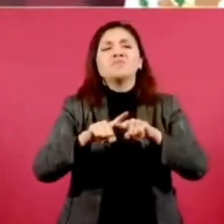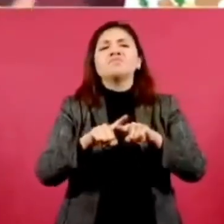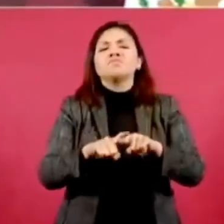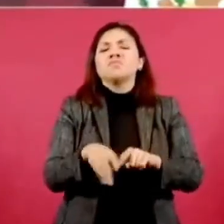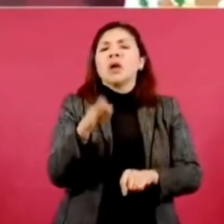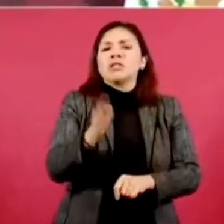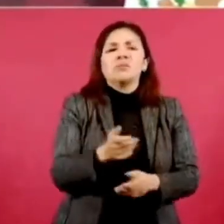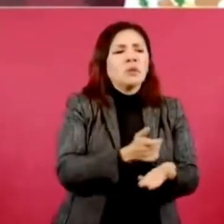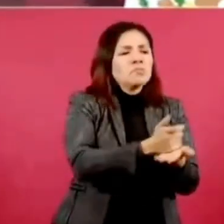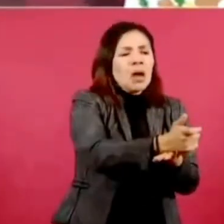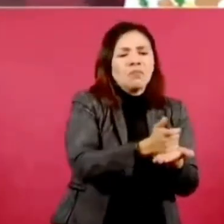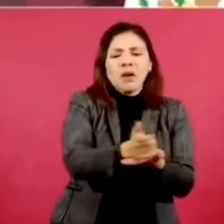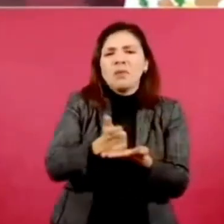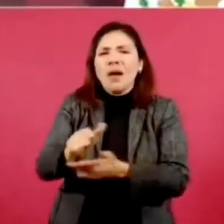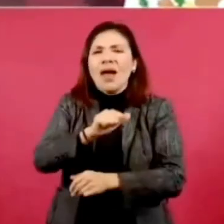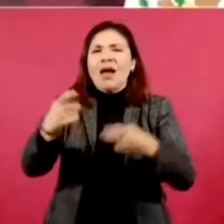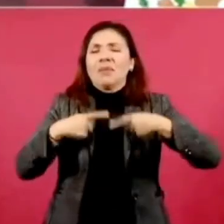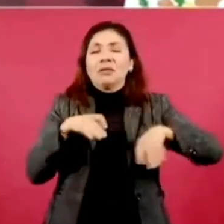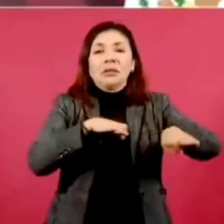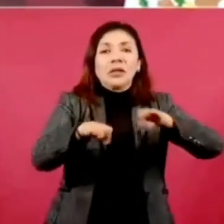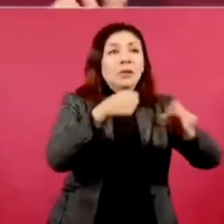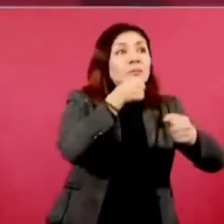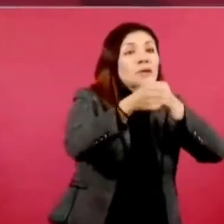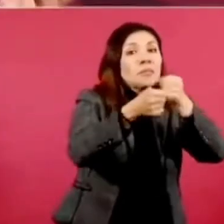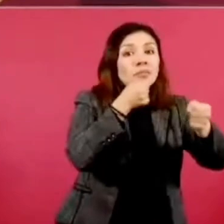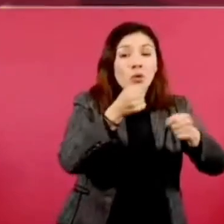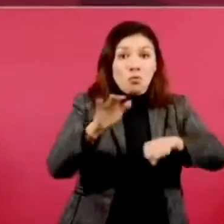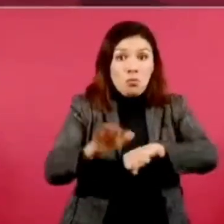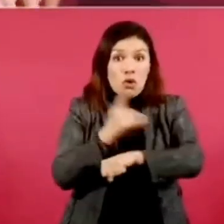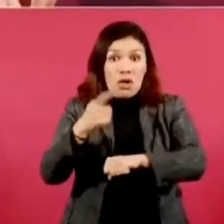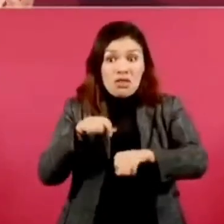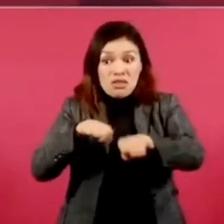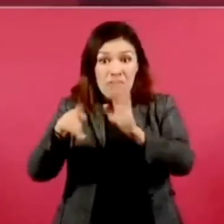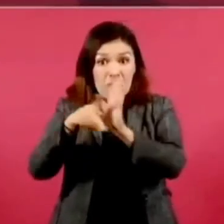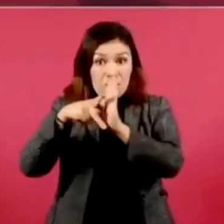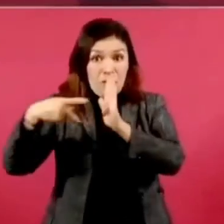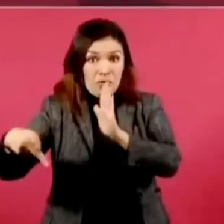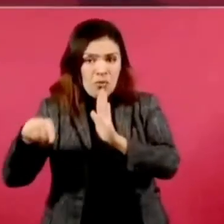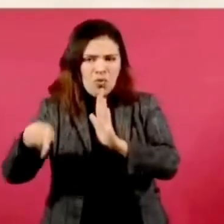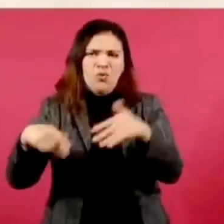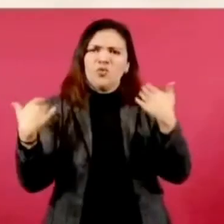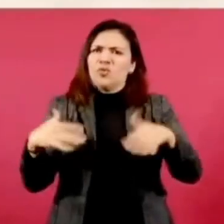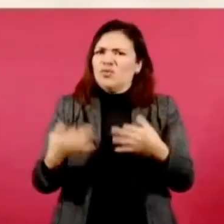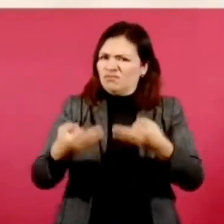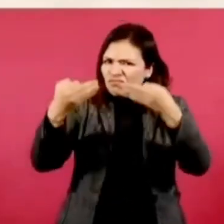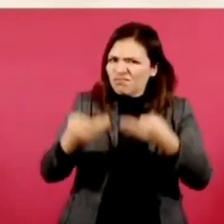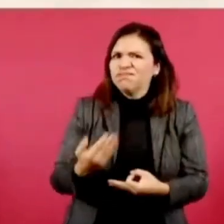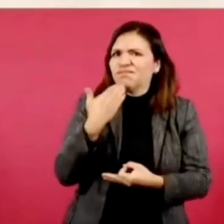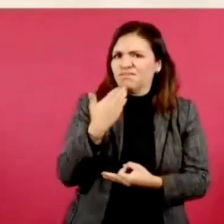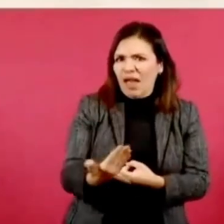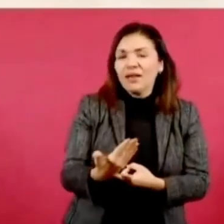periodistas, entre comillas, ¿no? Porque el periodismo es un noble oficio.